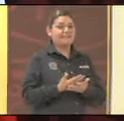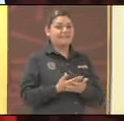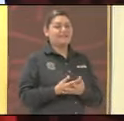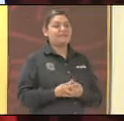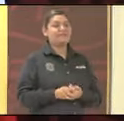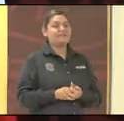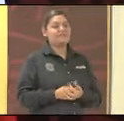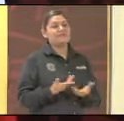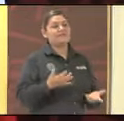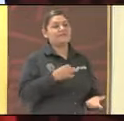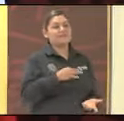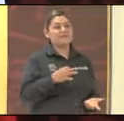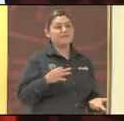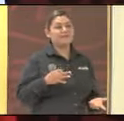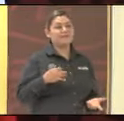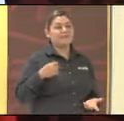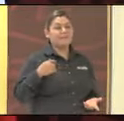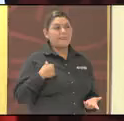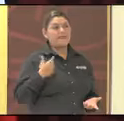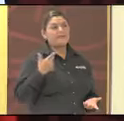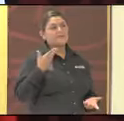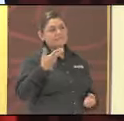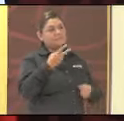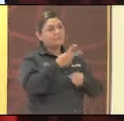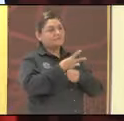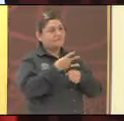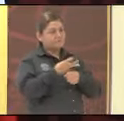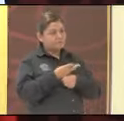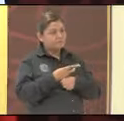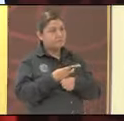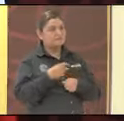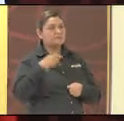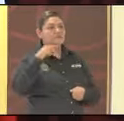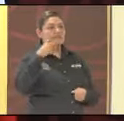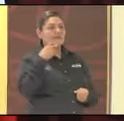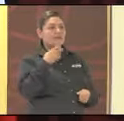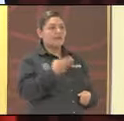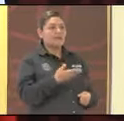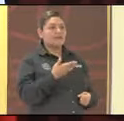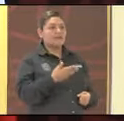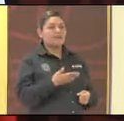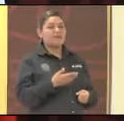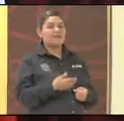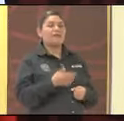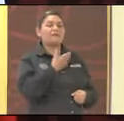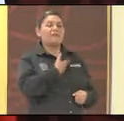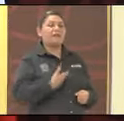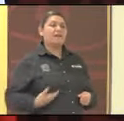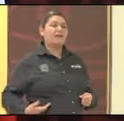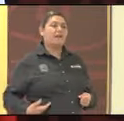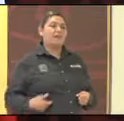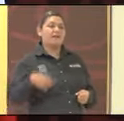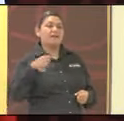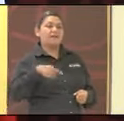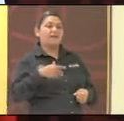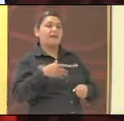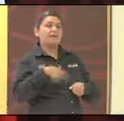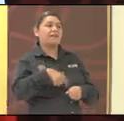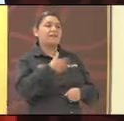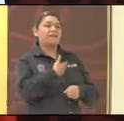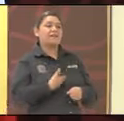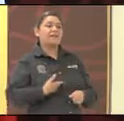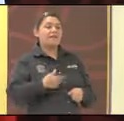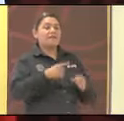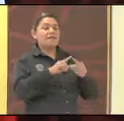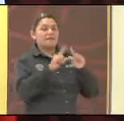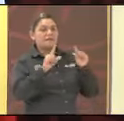Y pues le voy a hacer una atenta invitación en ese momento al señor presidente de la República para